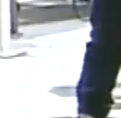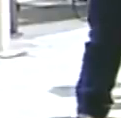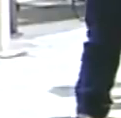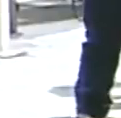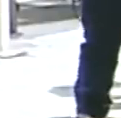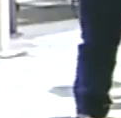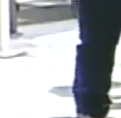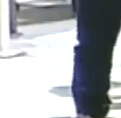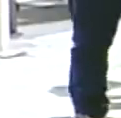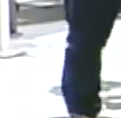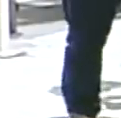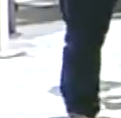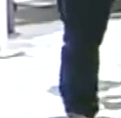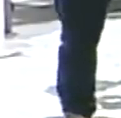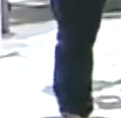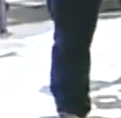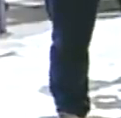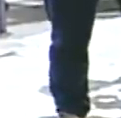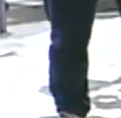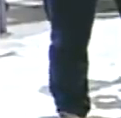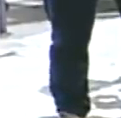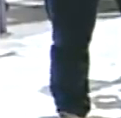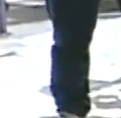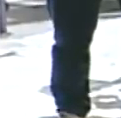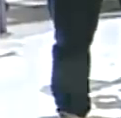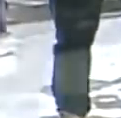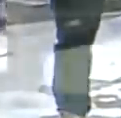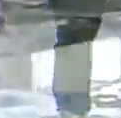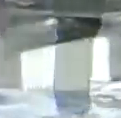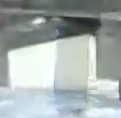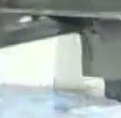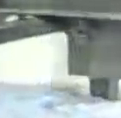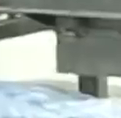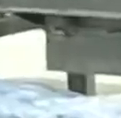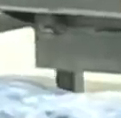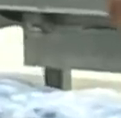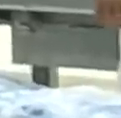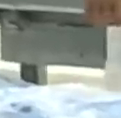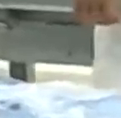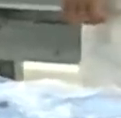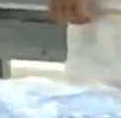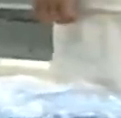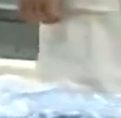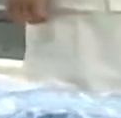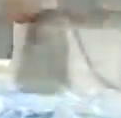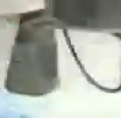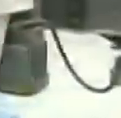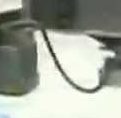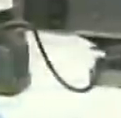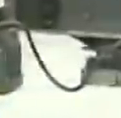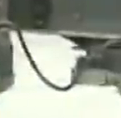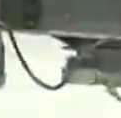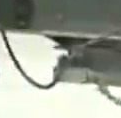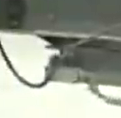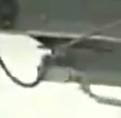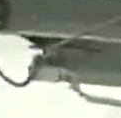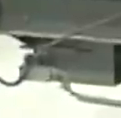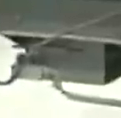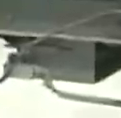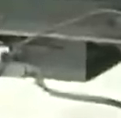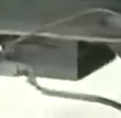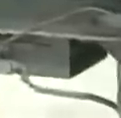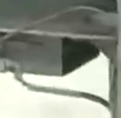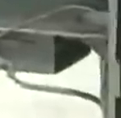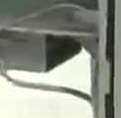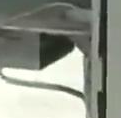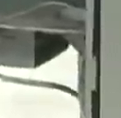estado explicando. Esto es una empresa que entrega 35 productos acabados con la